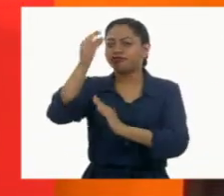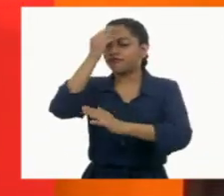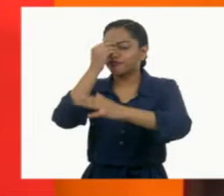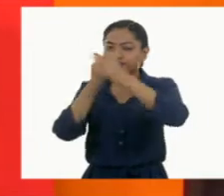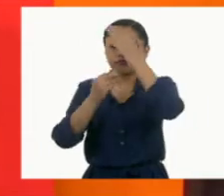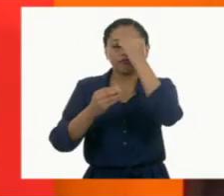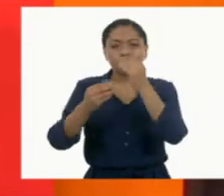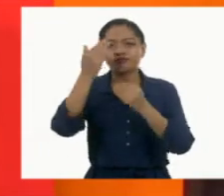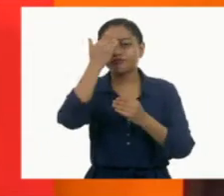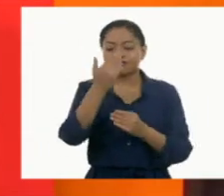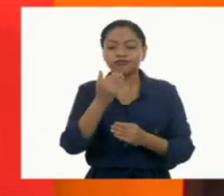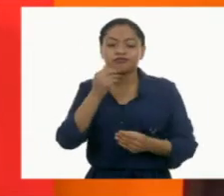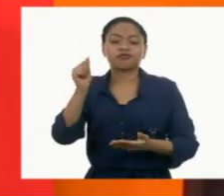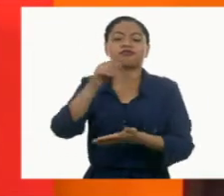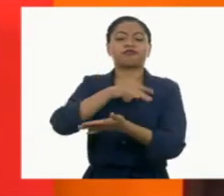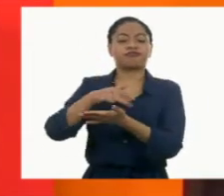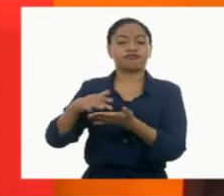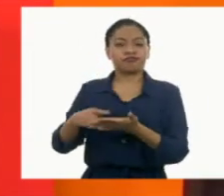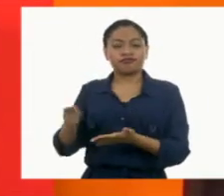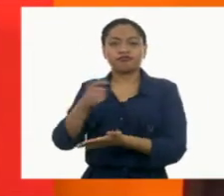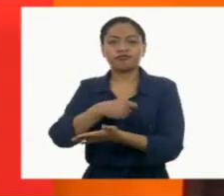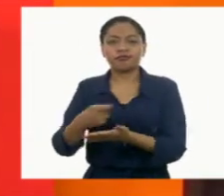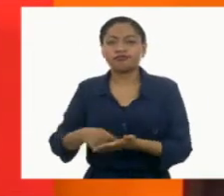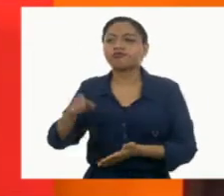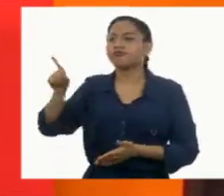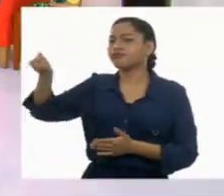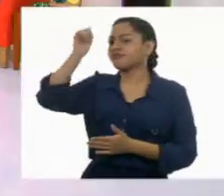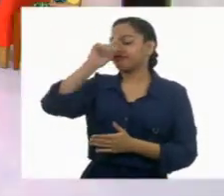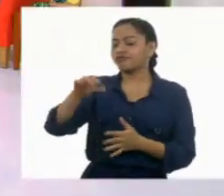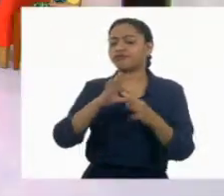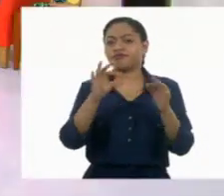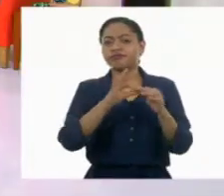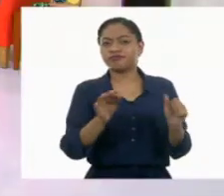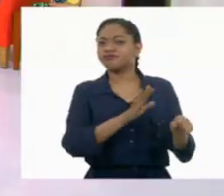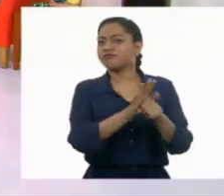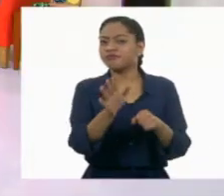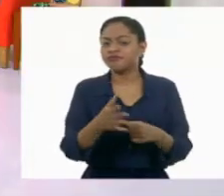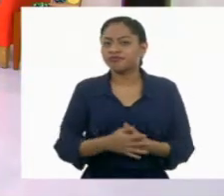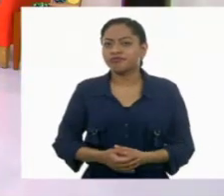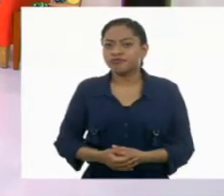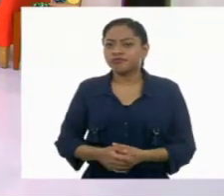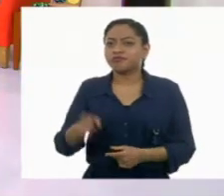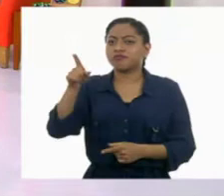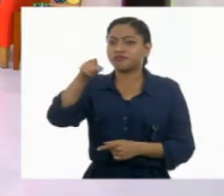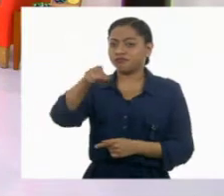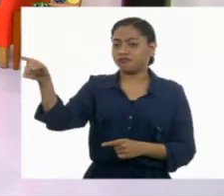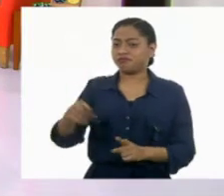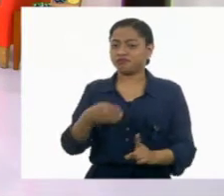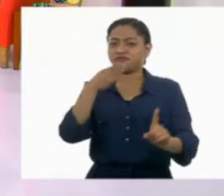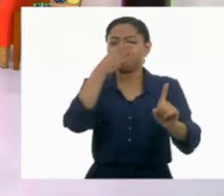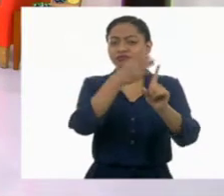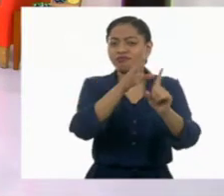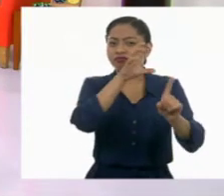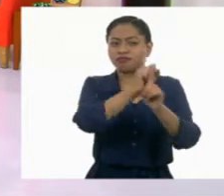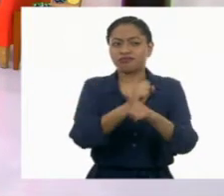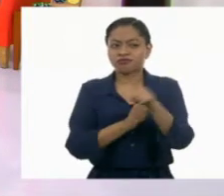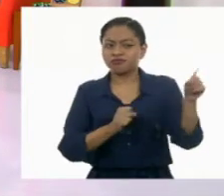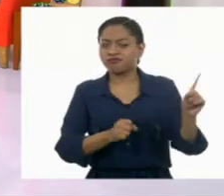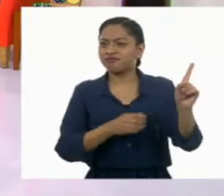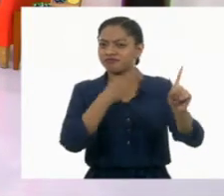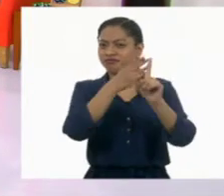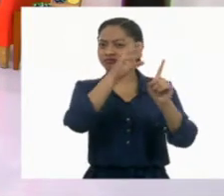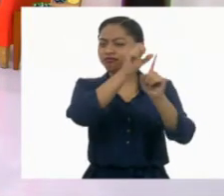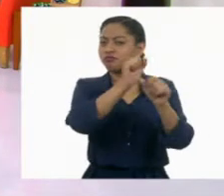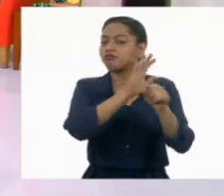sus habilidades en lectura y escritura en braille, ¿qué recomendaciones podemos hacerles? ¿A qué retos se enfrentan? ¿Cómo pueden superar estos